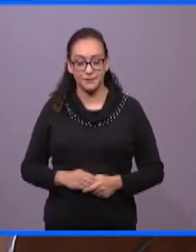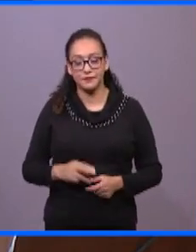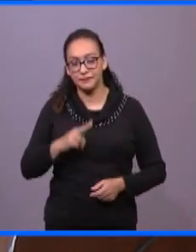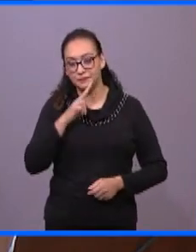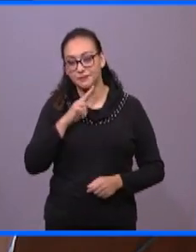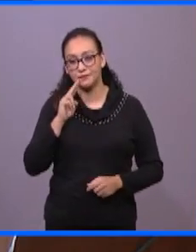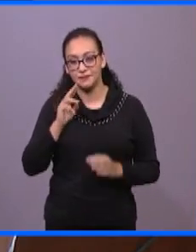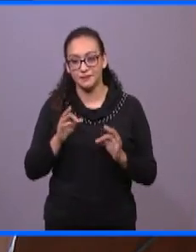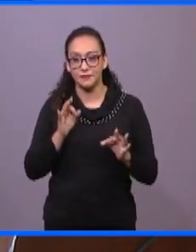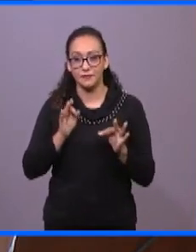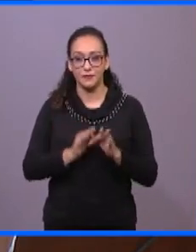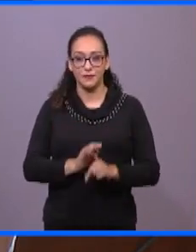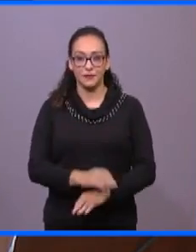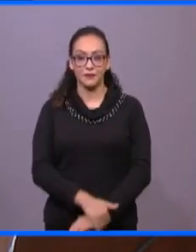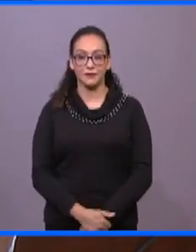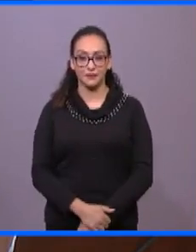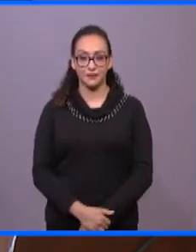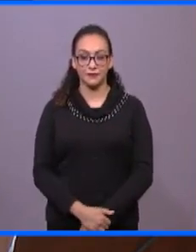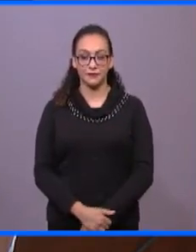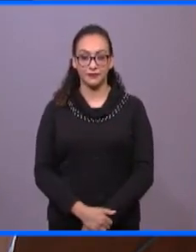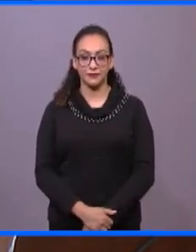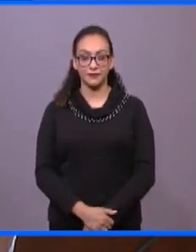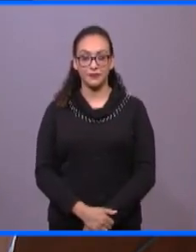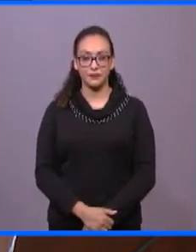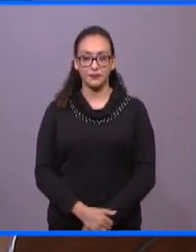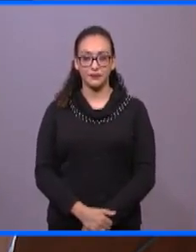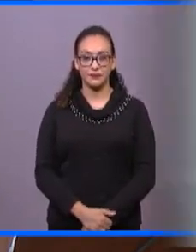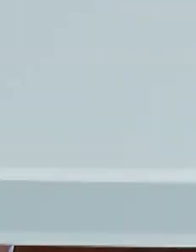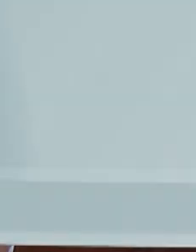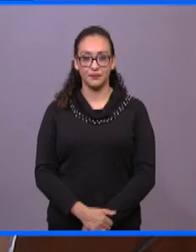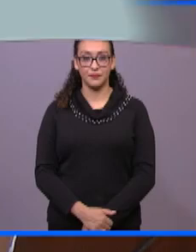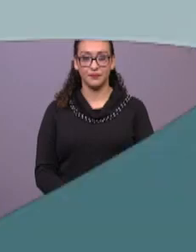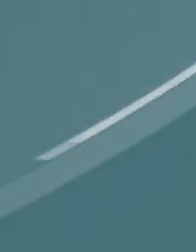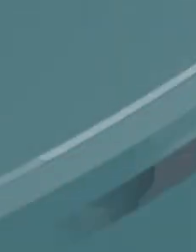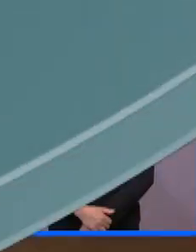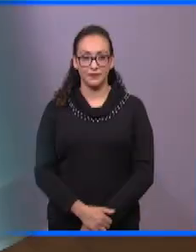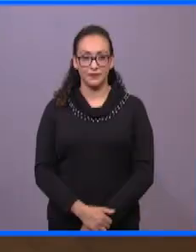canal del Poder Judicial de la Federación, Laura Murillo.